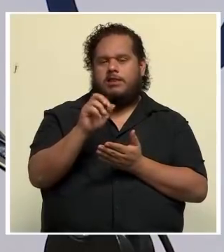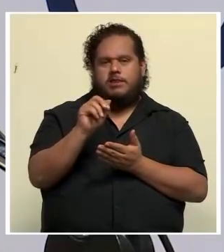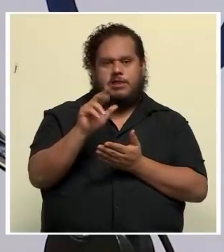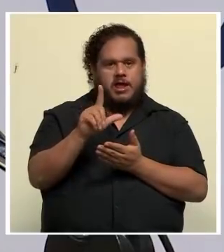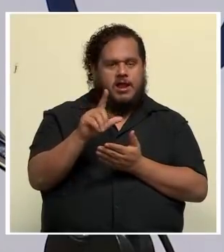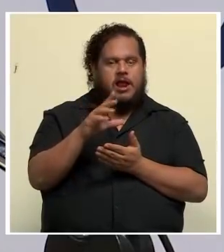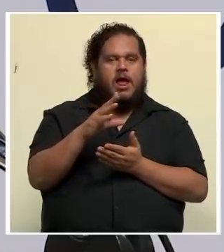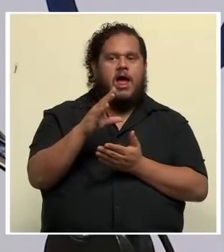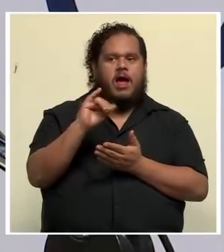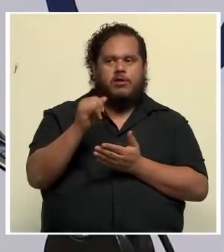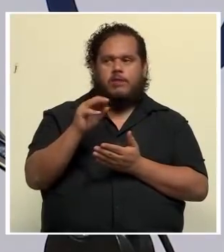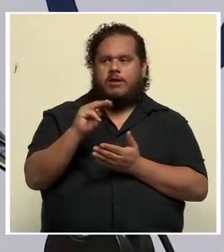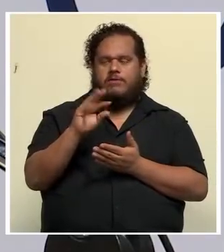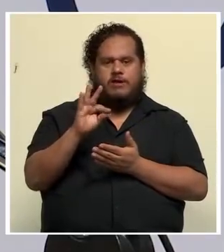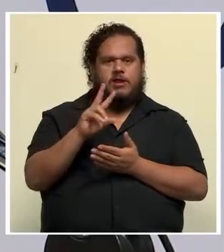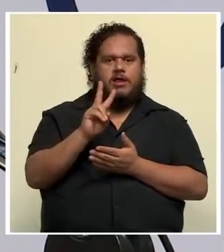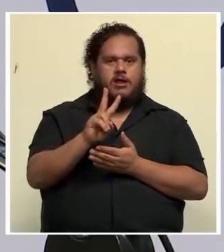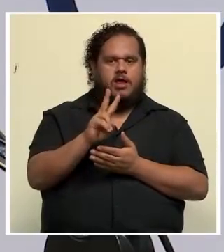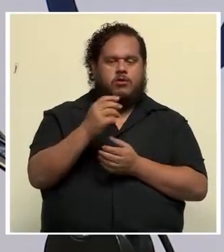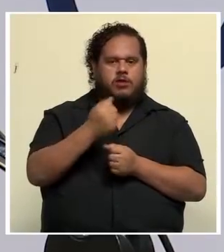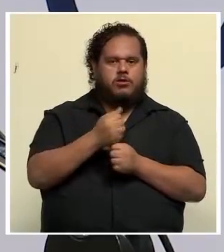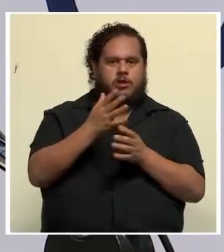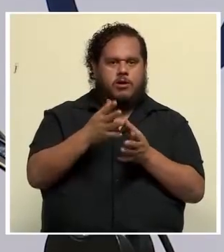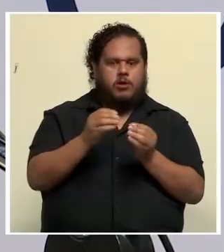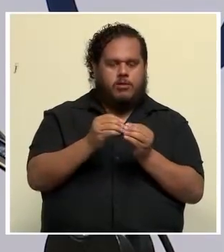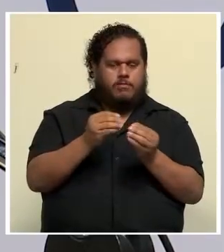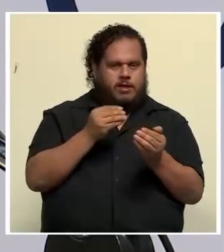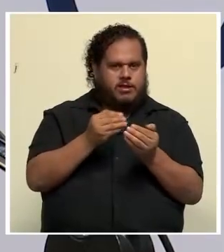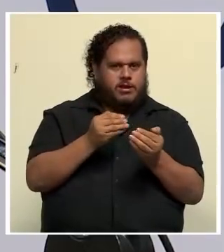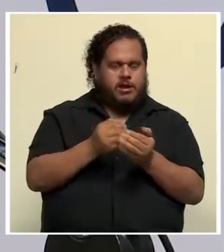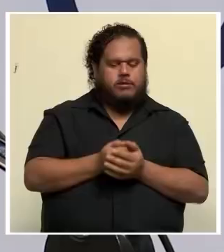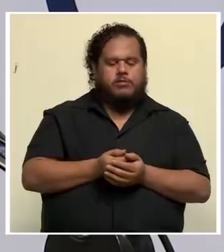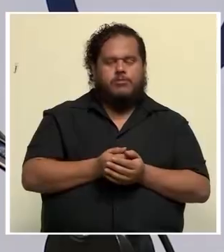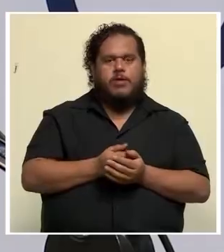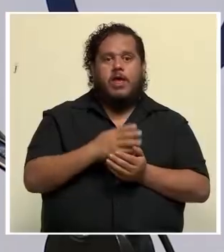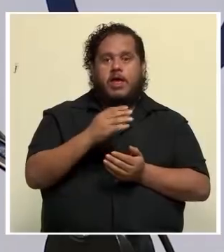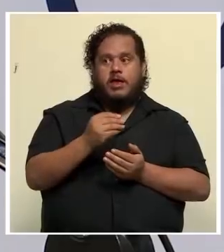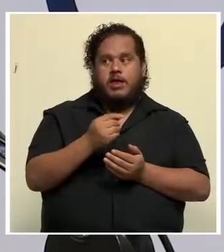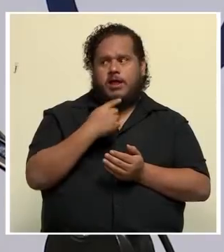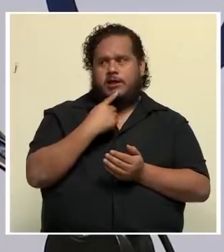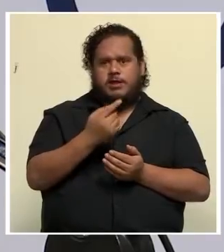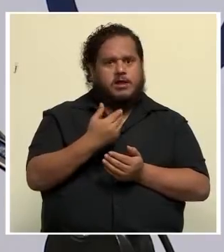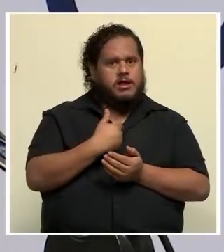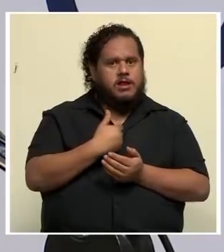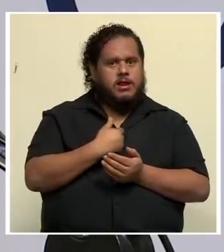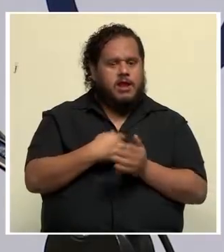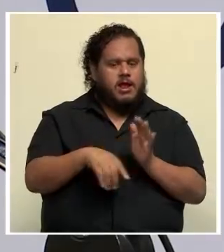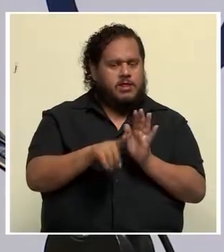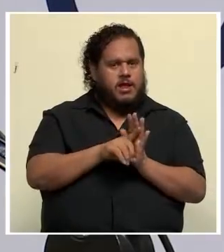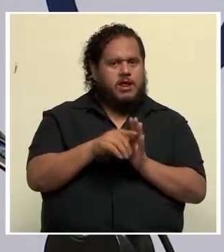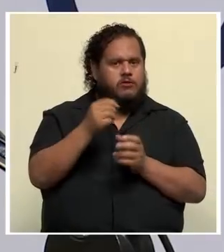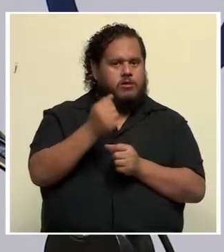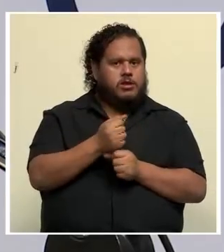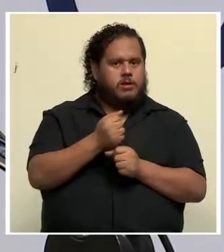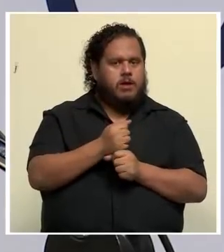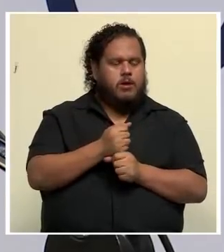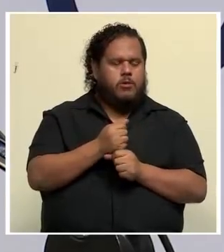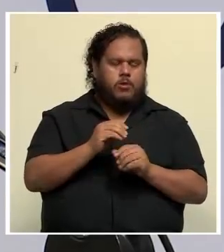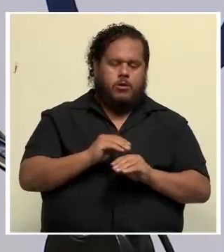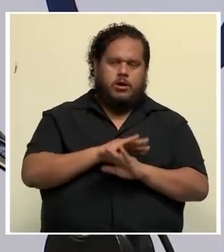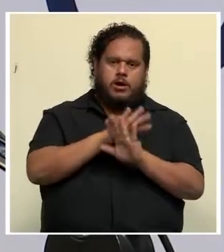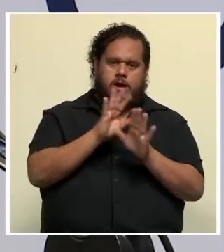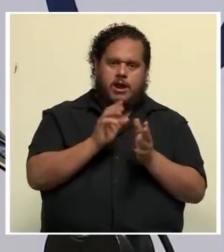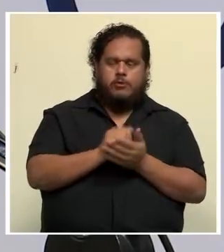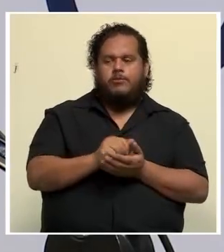Figueres y 2 de sus colaboradores más cercanos. Y argumenta que tenía derecho al trabajo, con lo cual, por